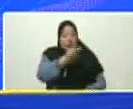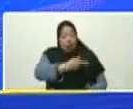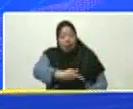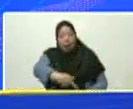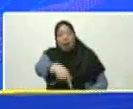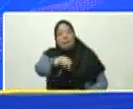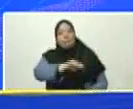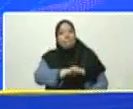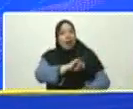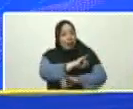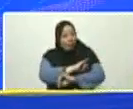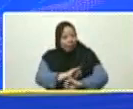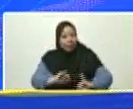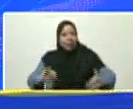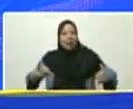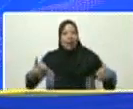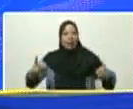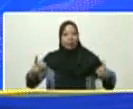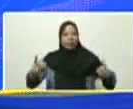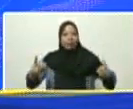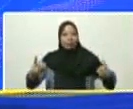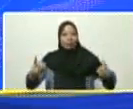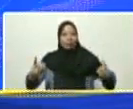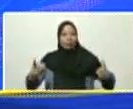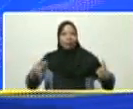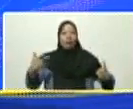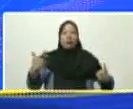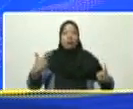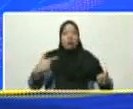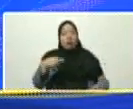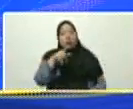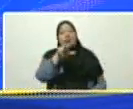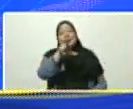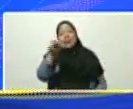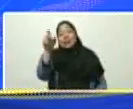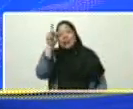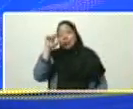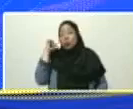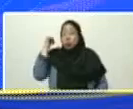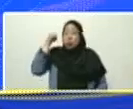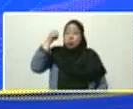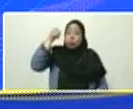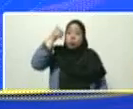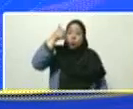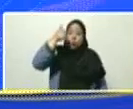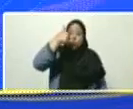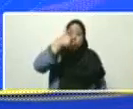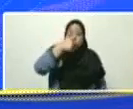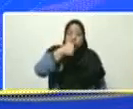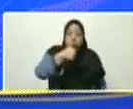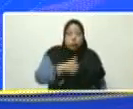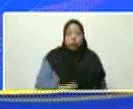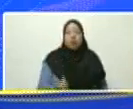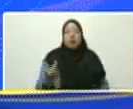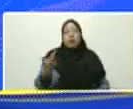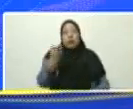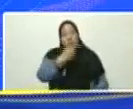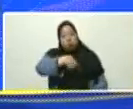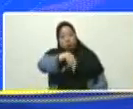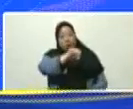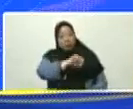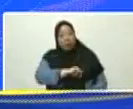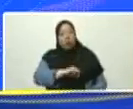manera definitiva del dominio colonial de 300 años, del oscurantismo de la